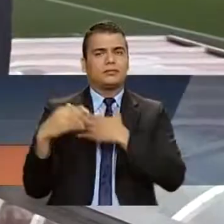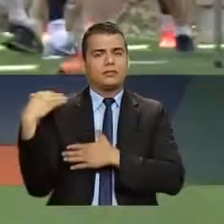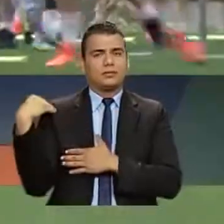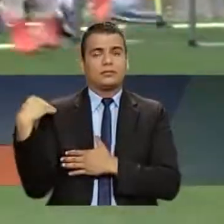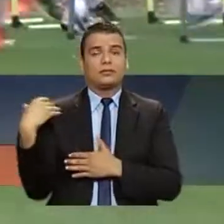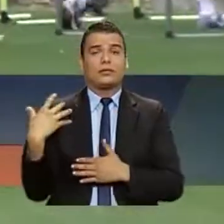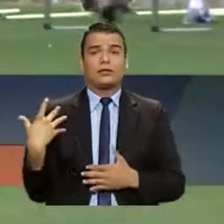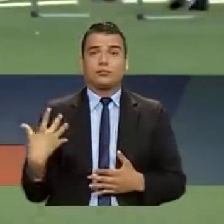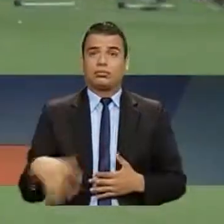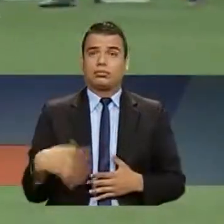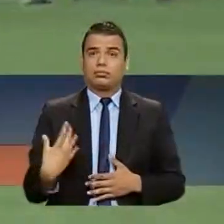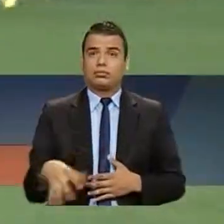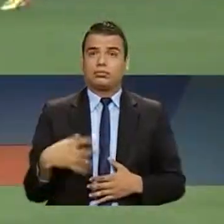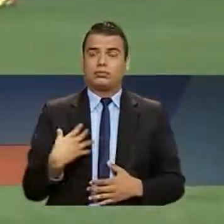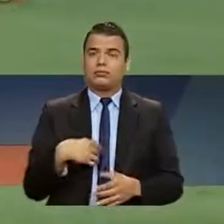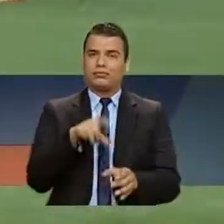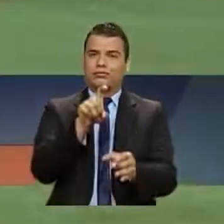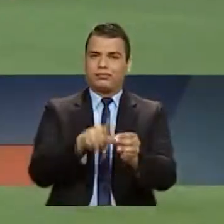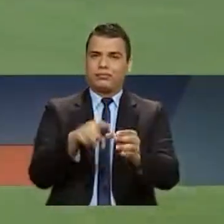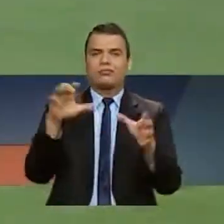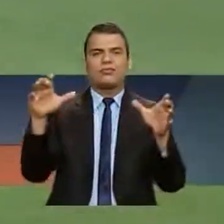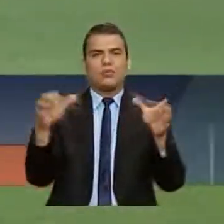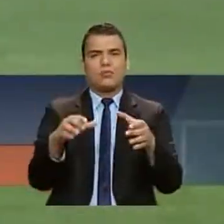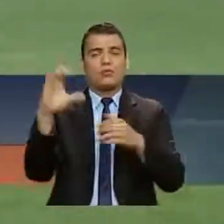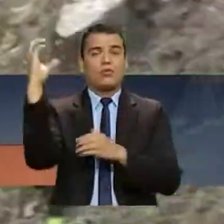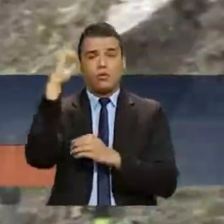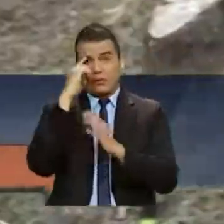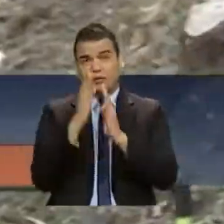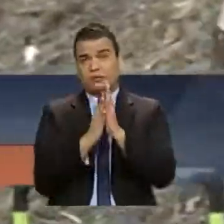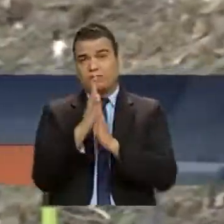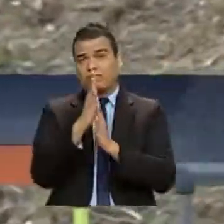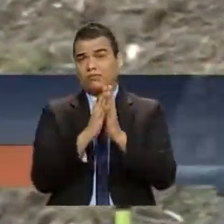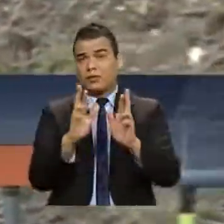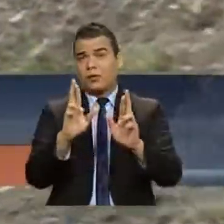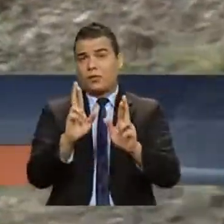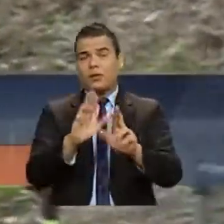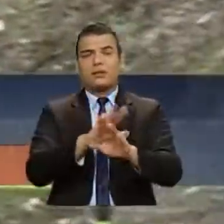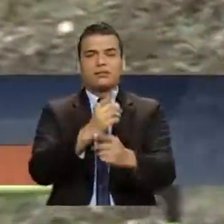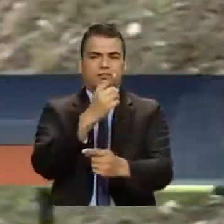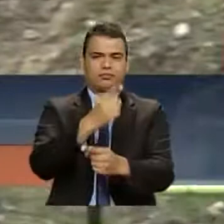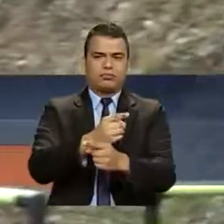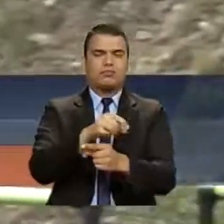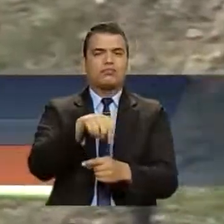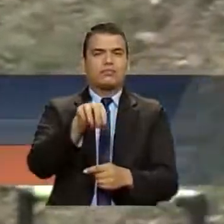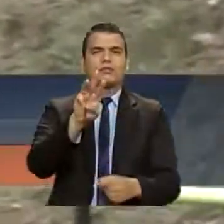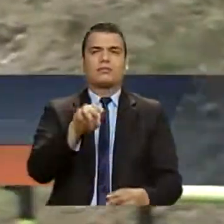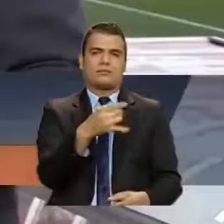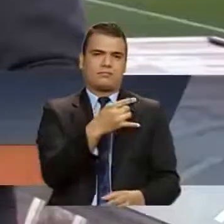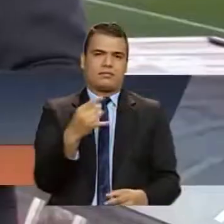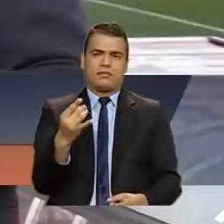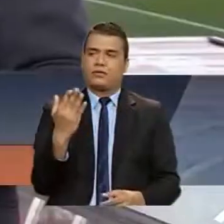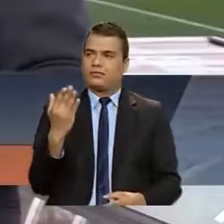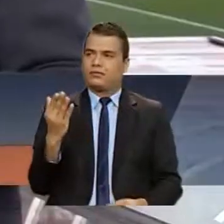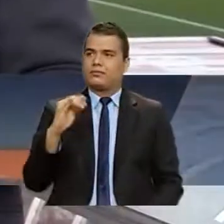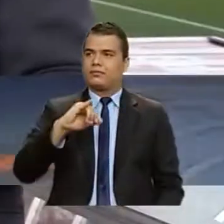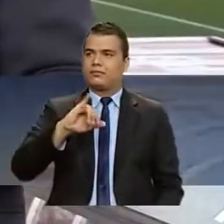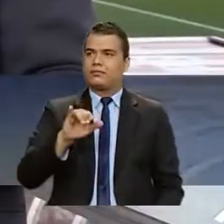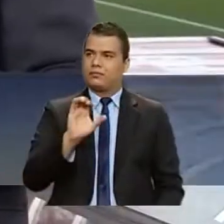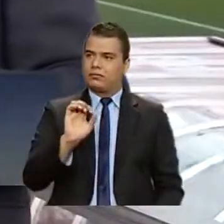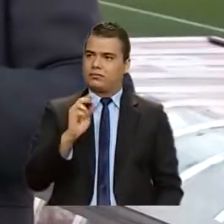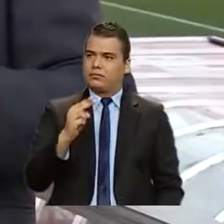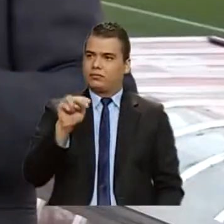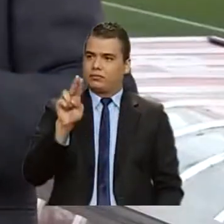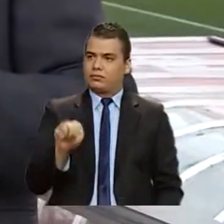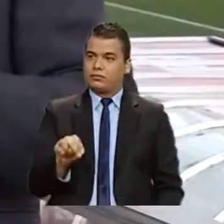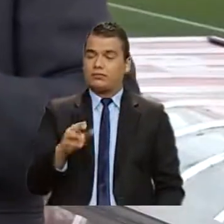la participación que tuve en la selección y esperemos pues se pueda dar para ahora en marzo. Johan Andrés Mojica